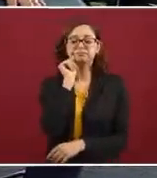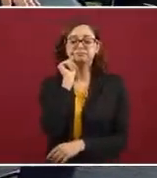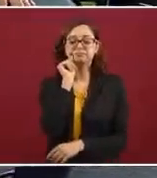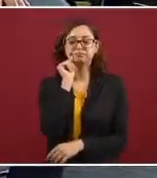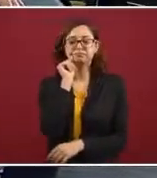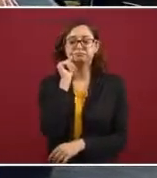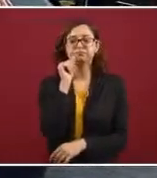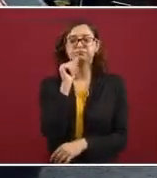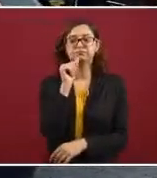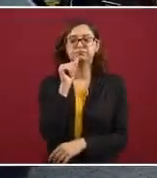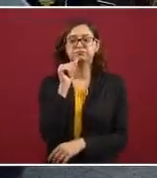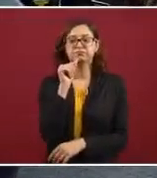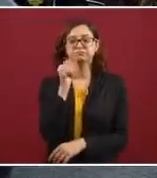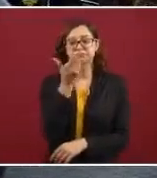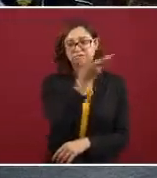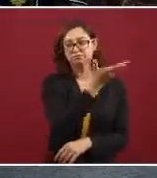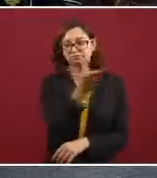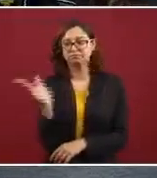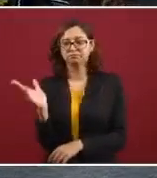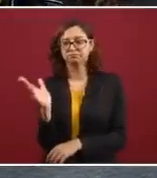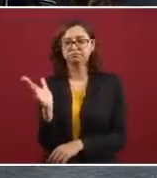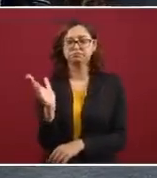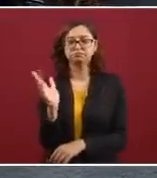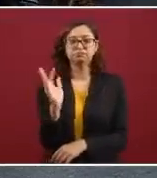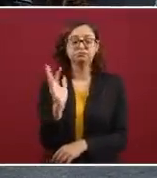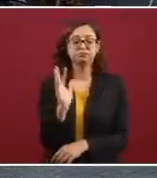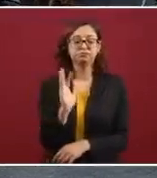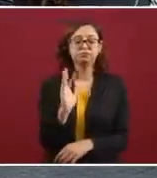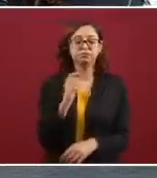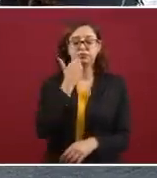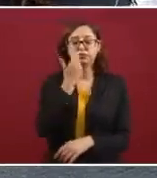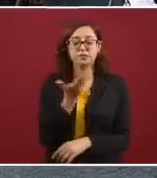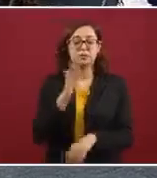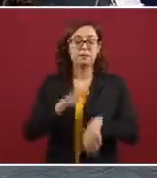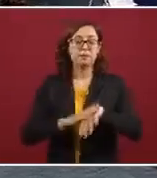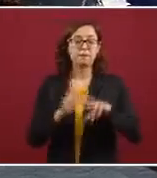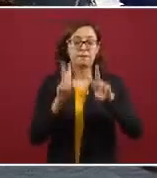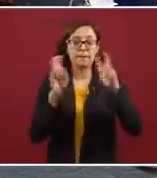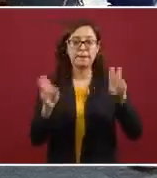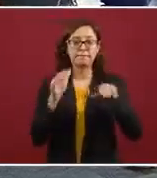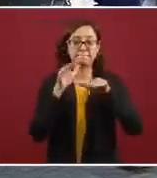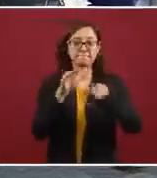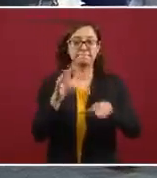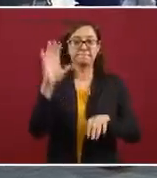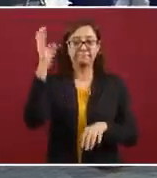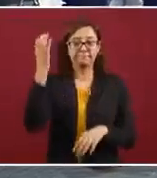si les parece a los que quieren más sobre Culiacán,